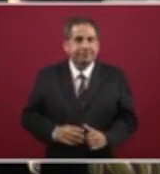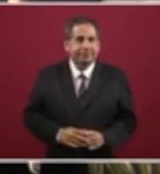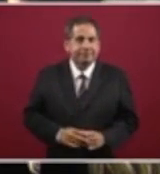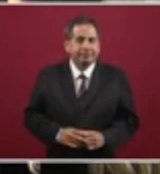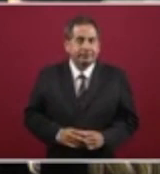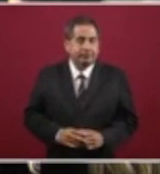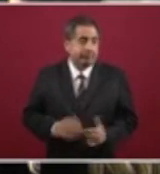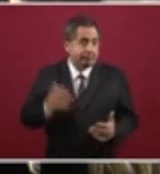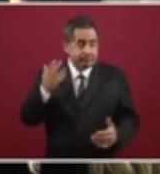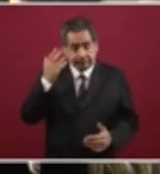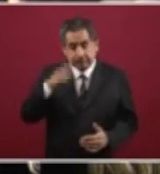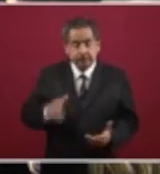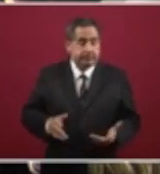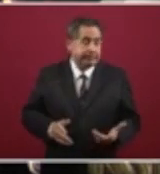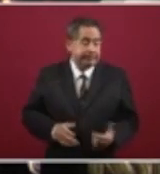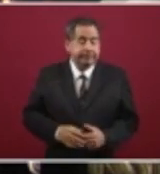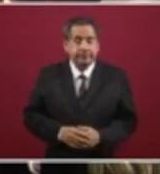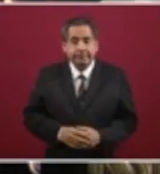aunque